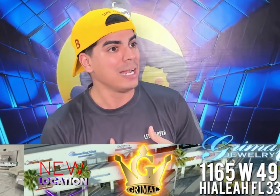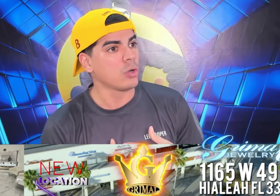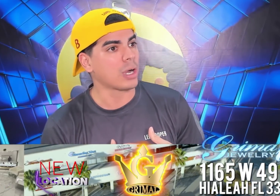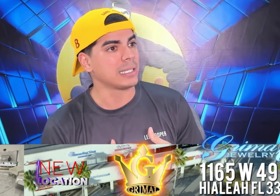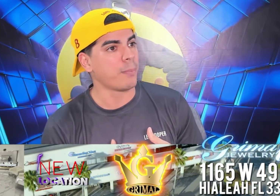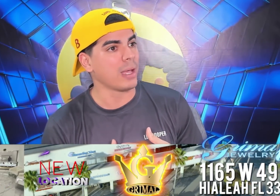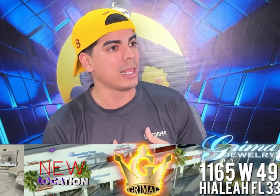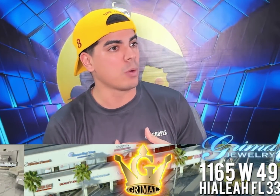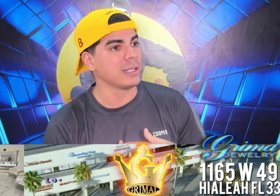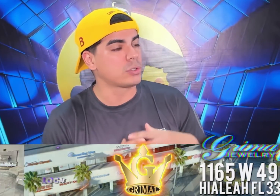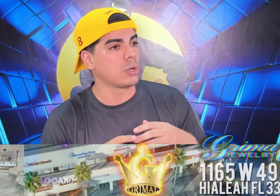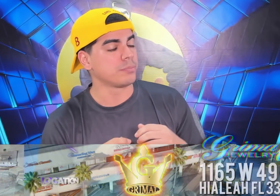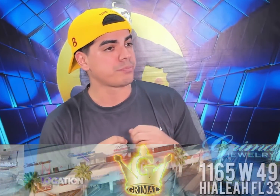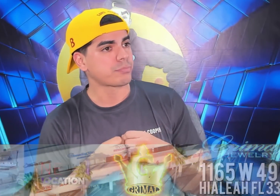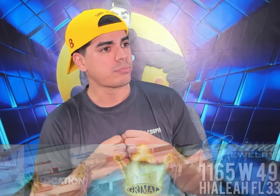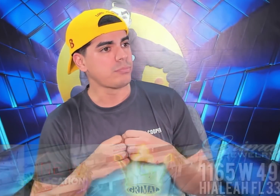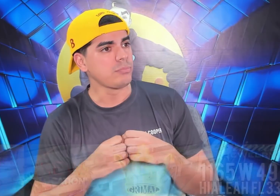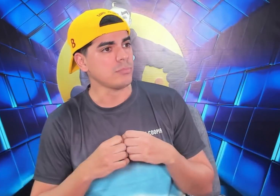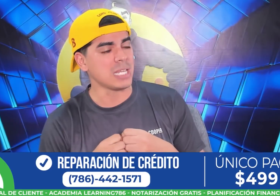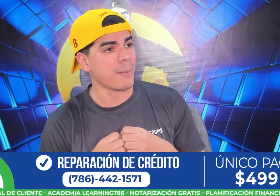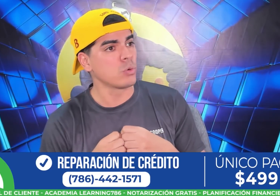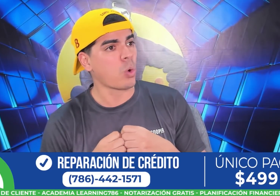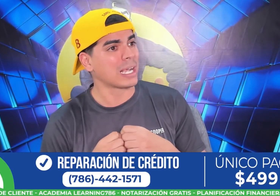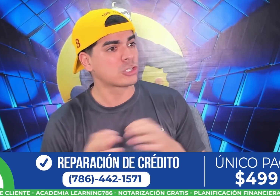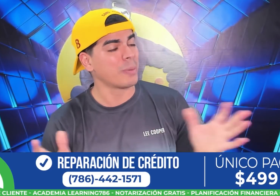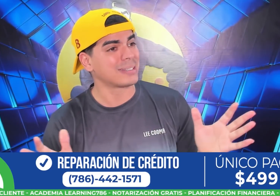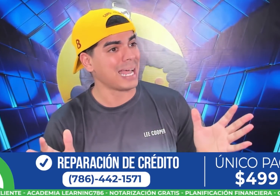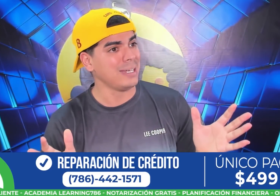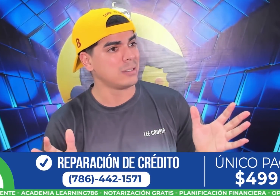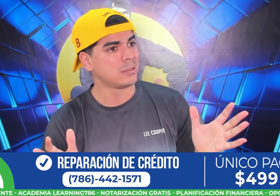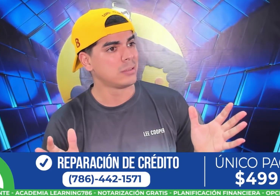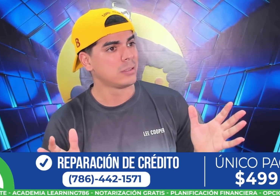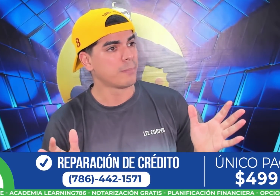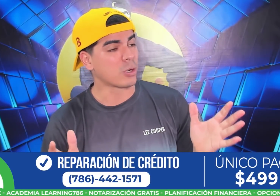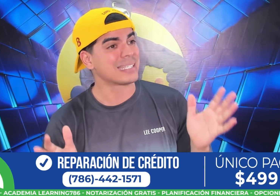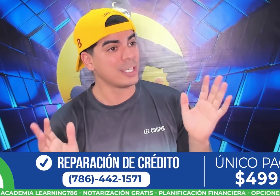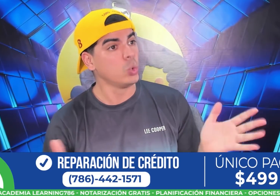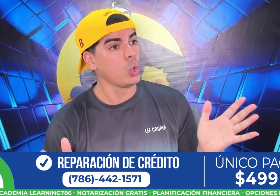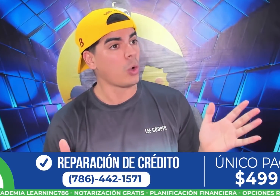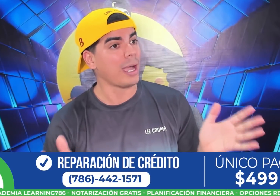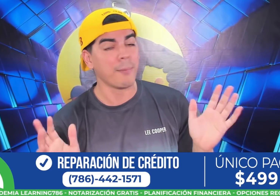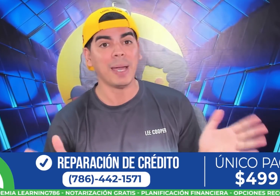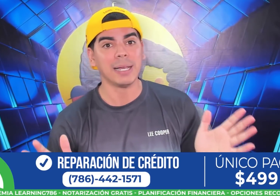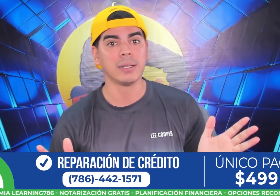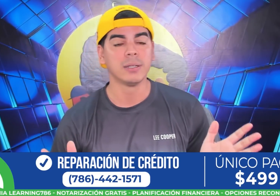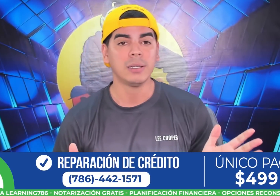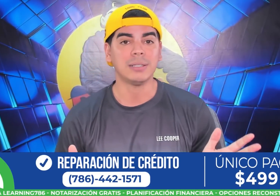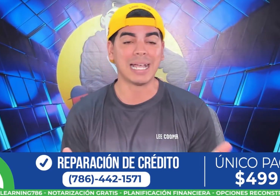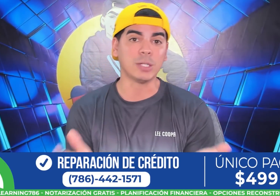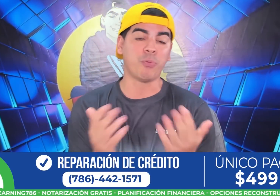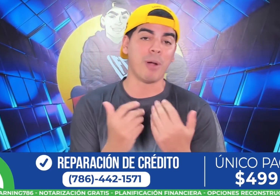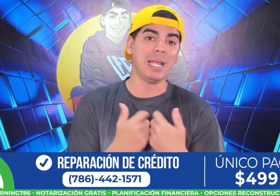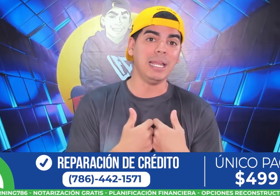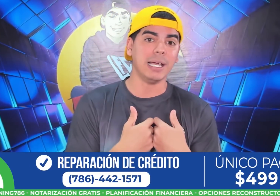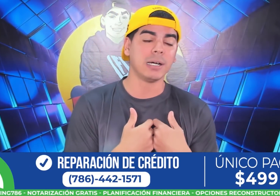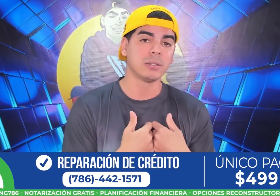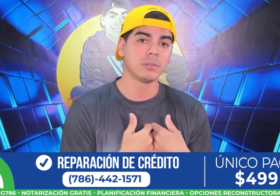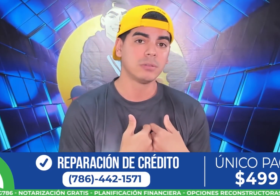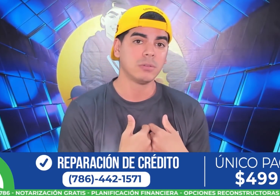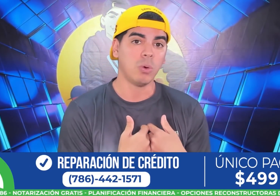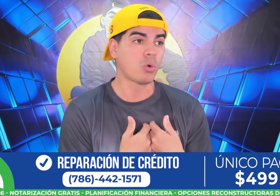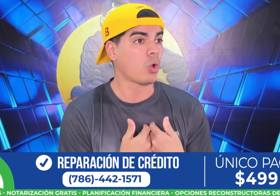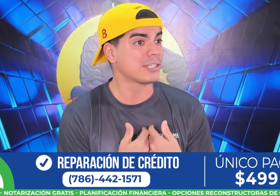hasta algo que te pueda, de momento, llevar un colapso mental. Porque si duro es ver de que tu